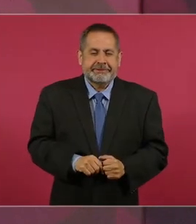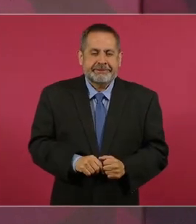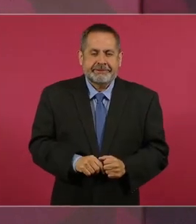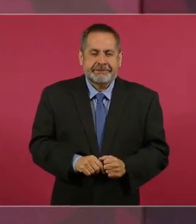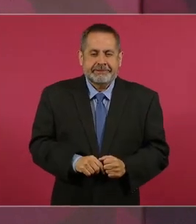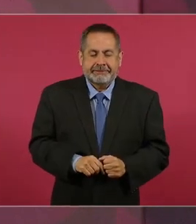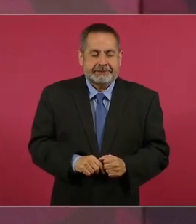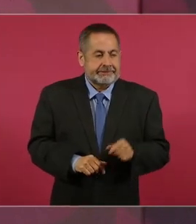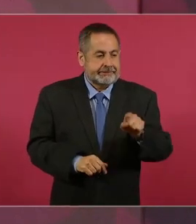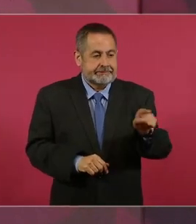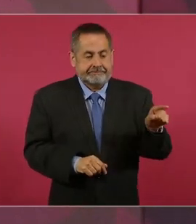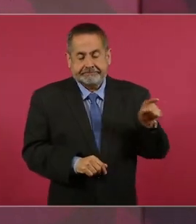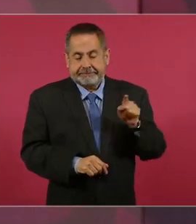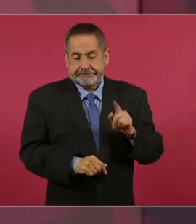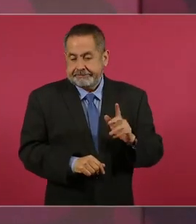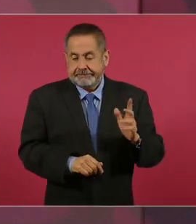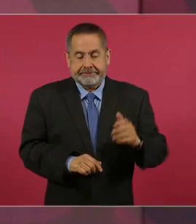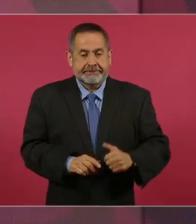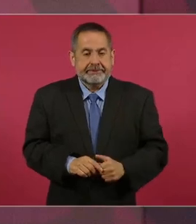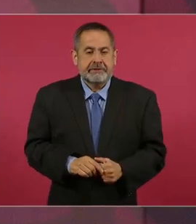y a veces hasta